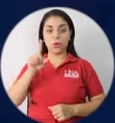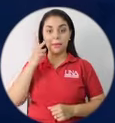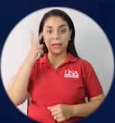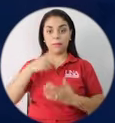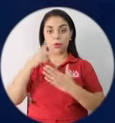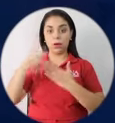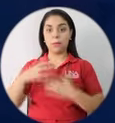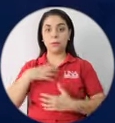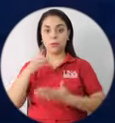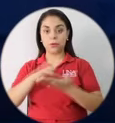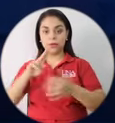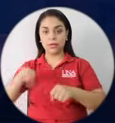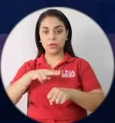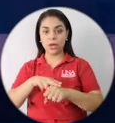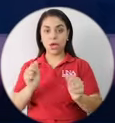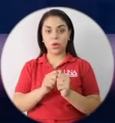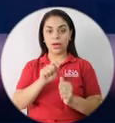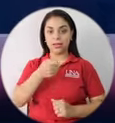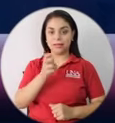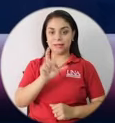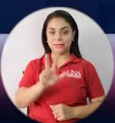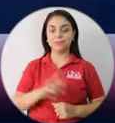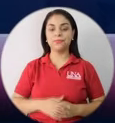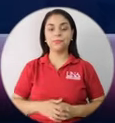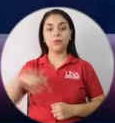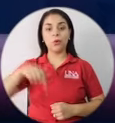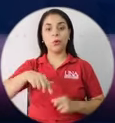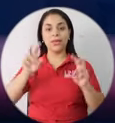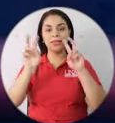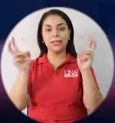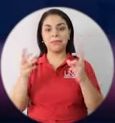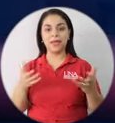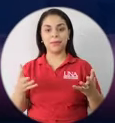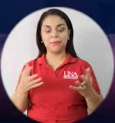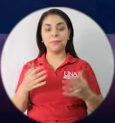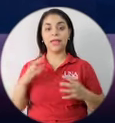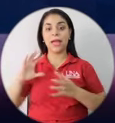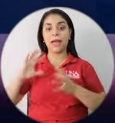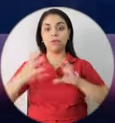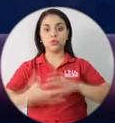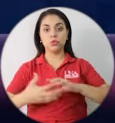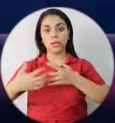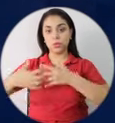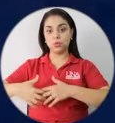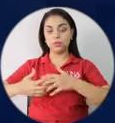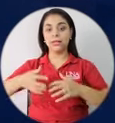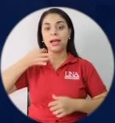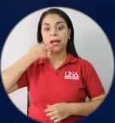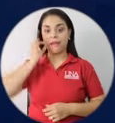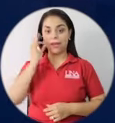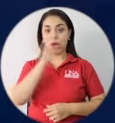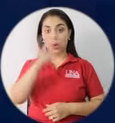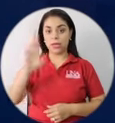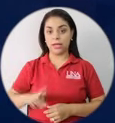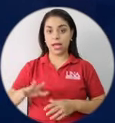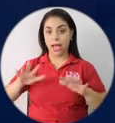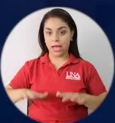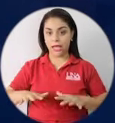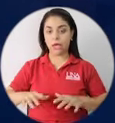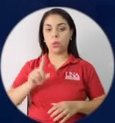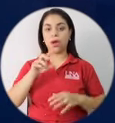Con Una Mirada, del programa de la Universidad Nacional y del SINAR S.A., hoy con el tema de la evolución de la industria cafetalera en Costa